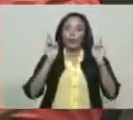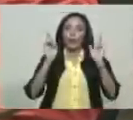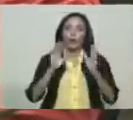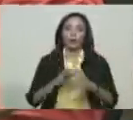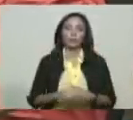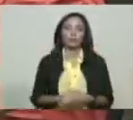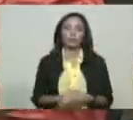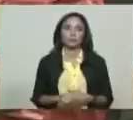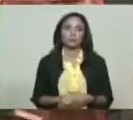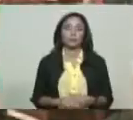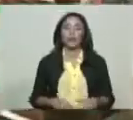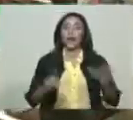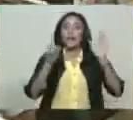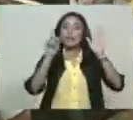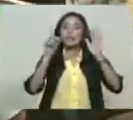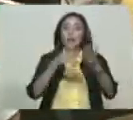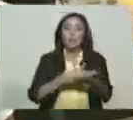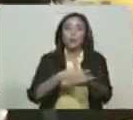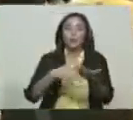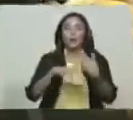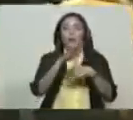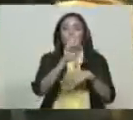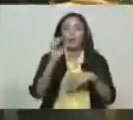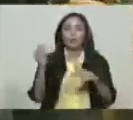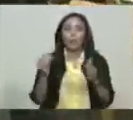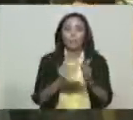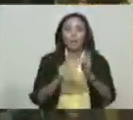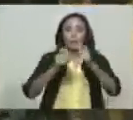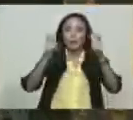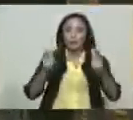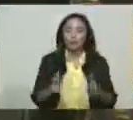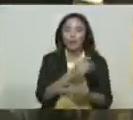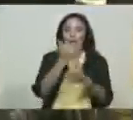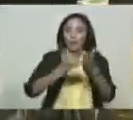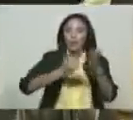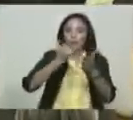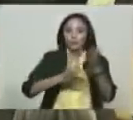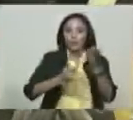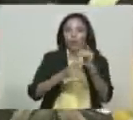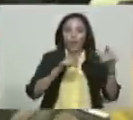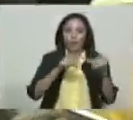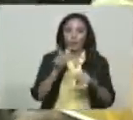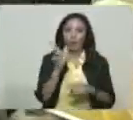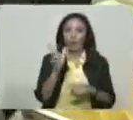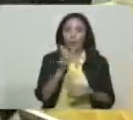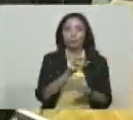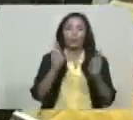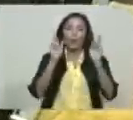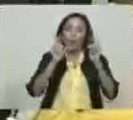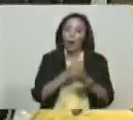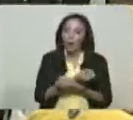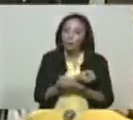lográramos para los 6.500.000 venezolanos que están inscritos en el Partido Socialista. Ojalá.